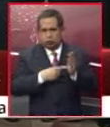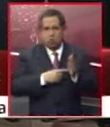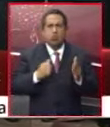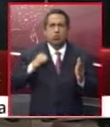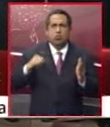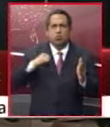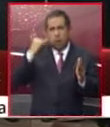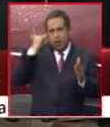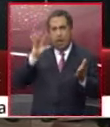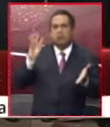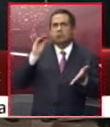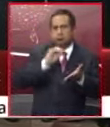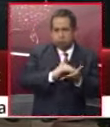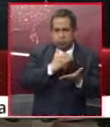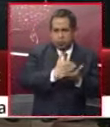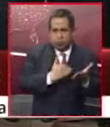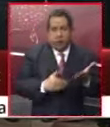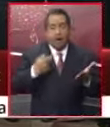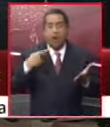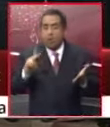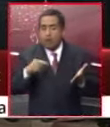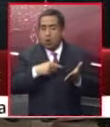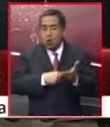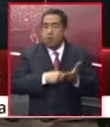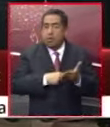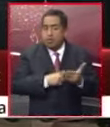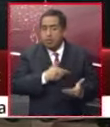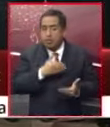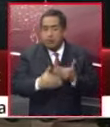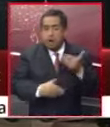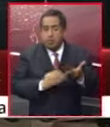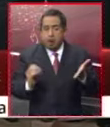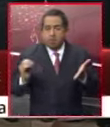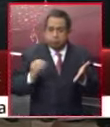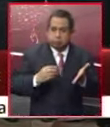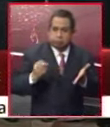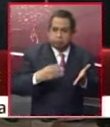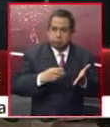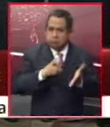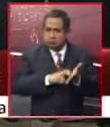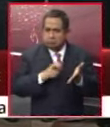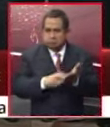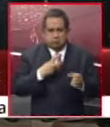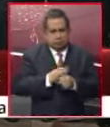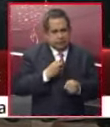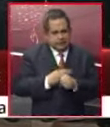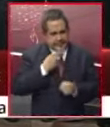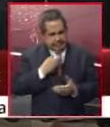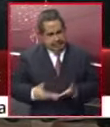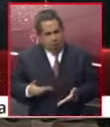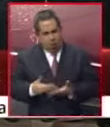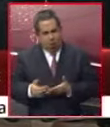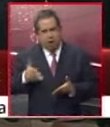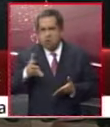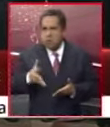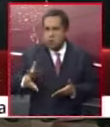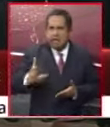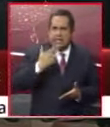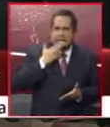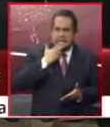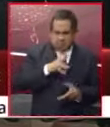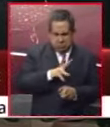pasado, pero la Constitución tiene presente y sobre todo futuro, porque no solo es